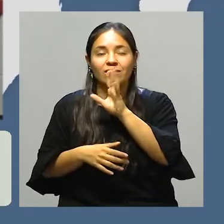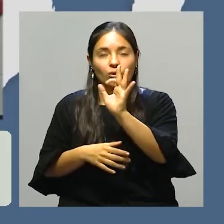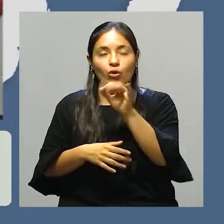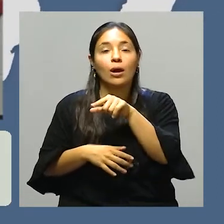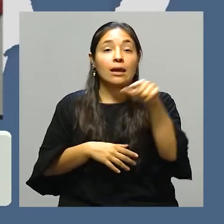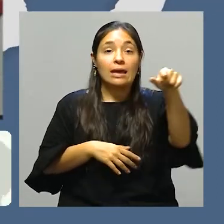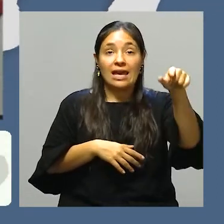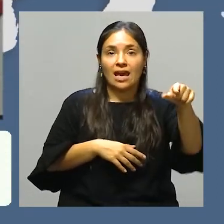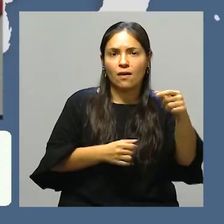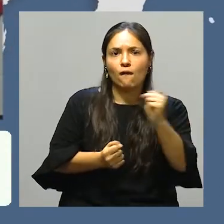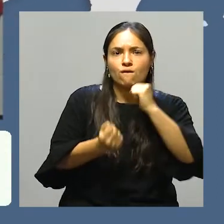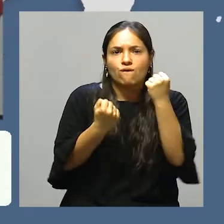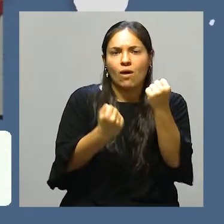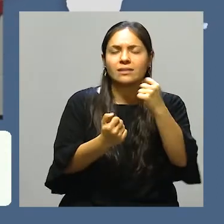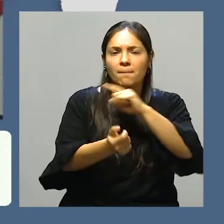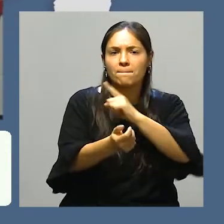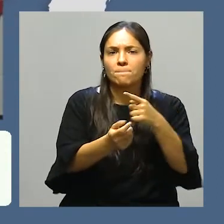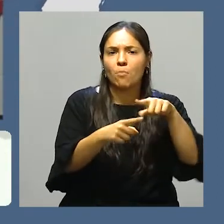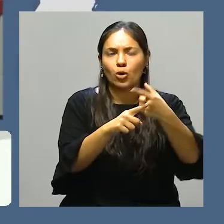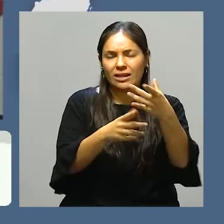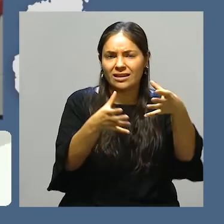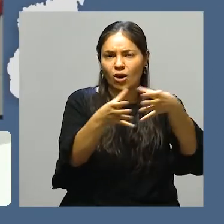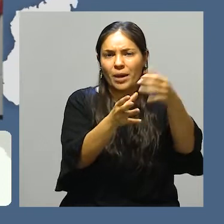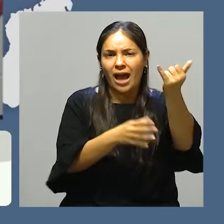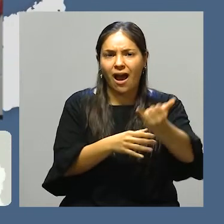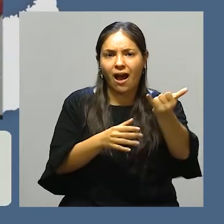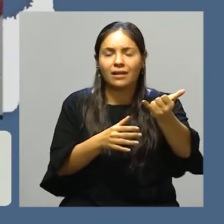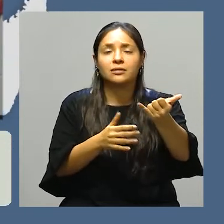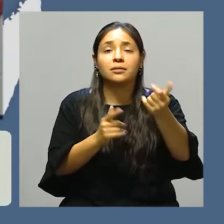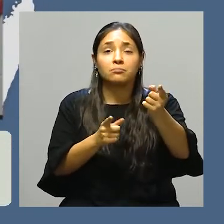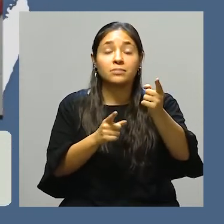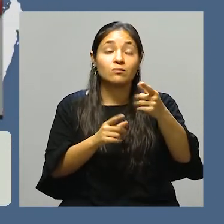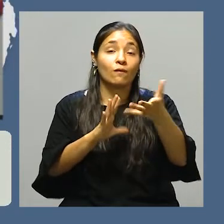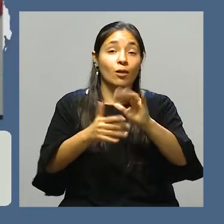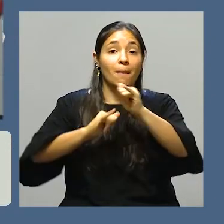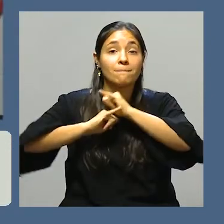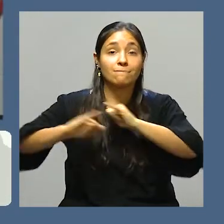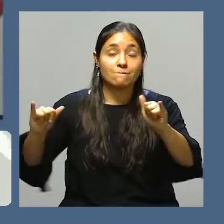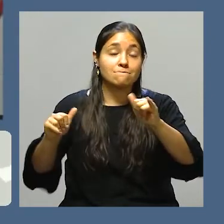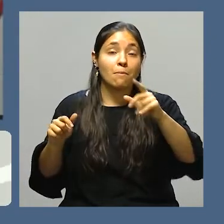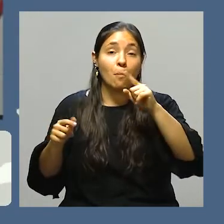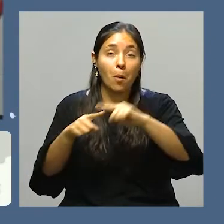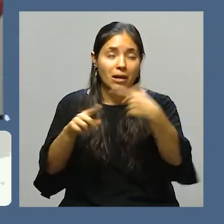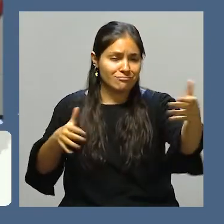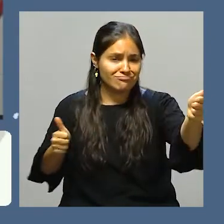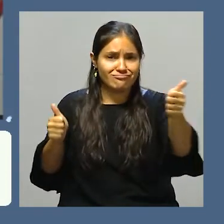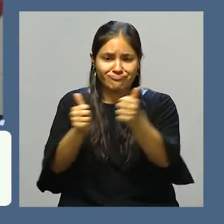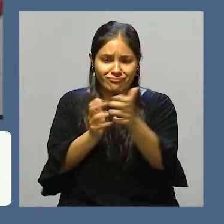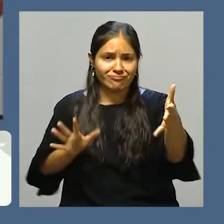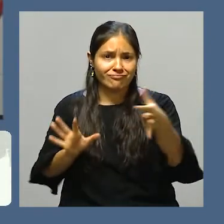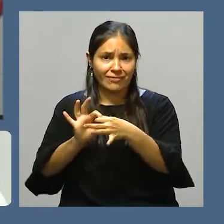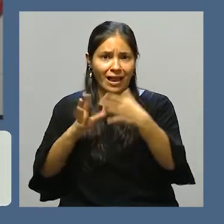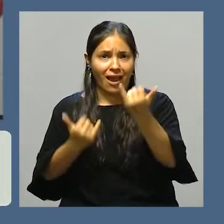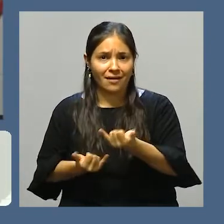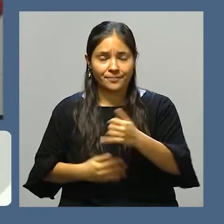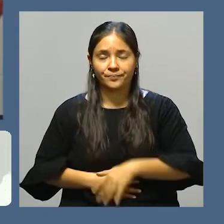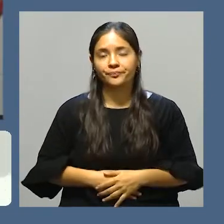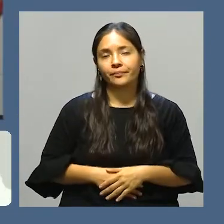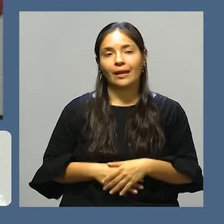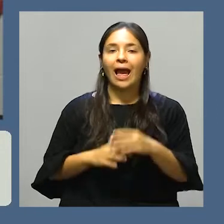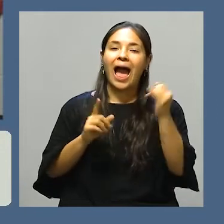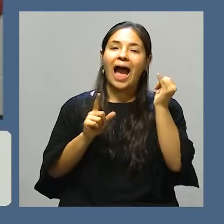cambio de modelo que podría espantar la inversión de los grandes inversionistas extranjeros y que puede eventualmente poner en